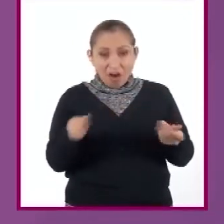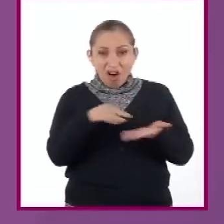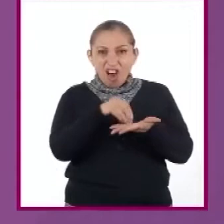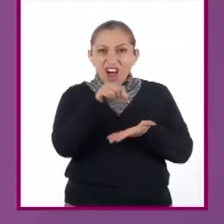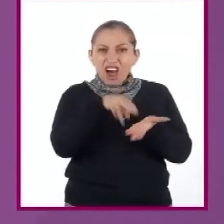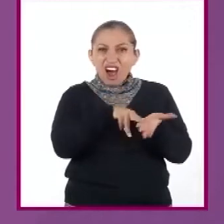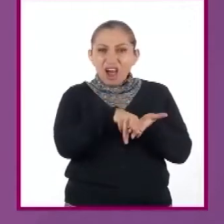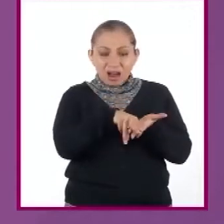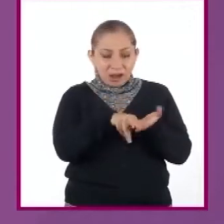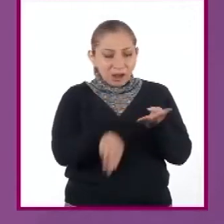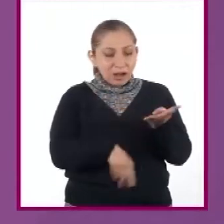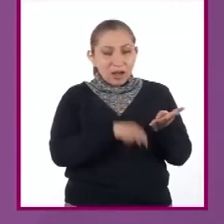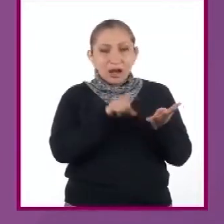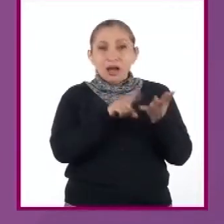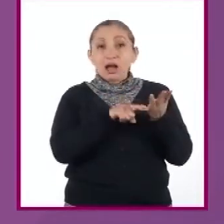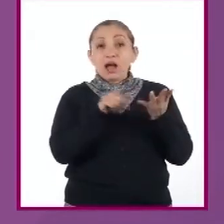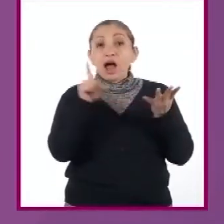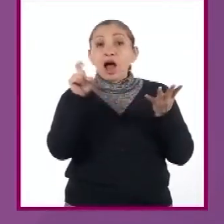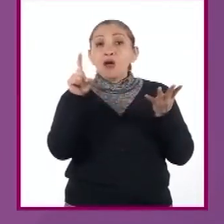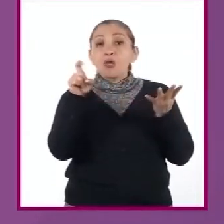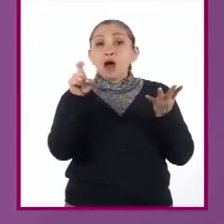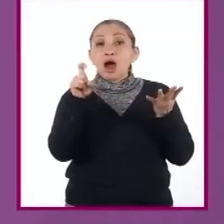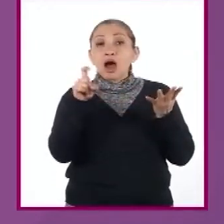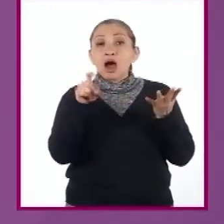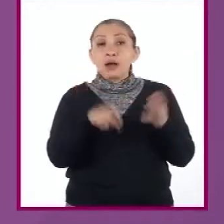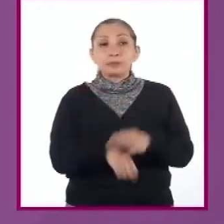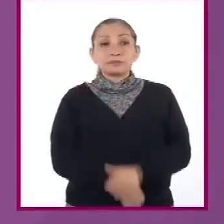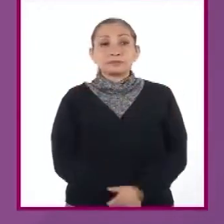cenizas y el agua.